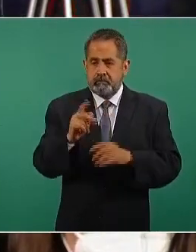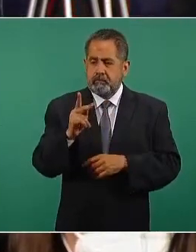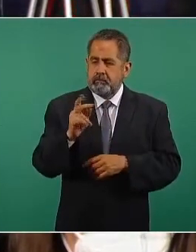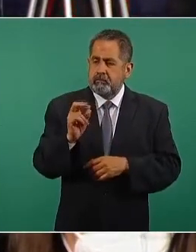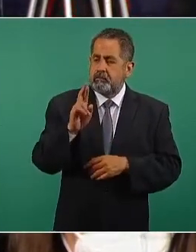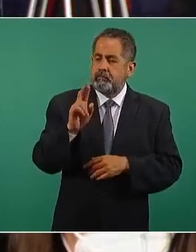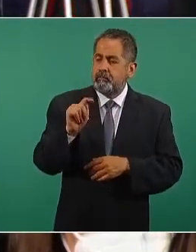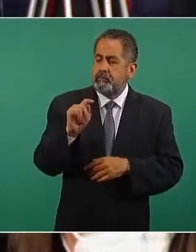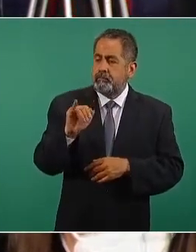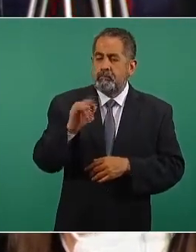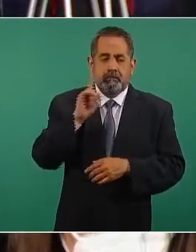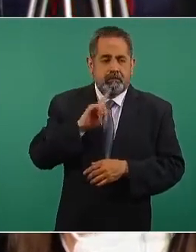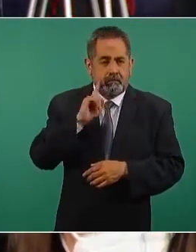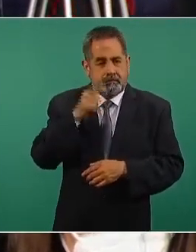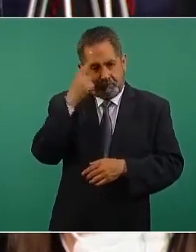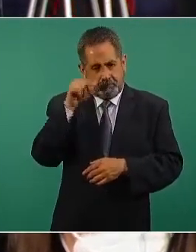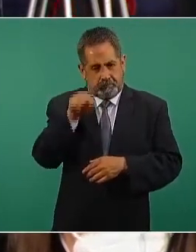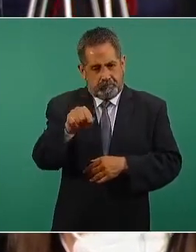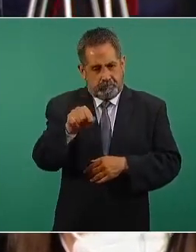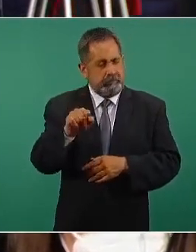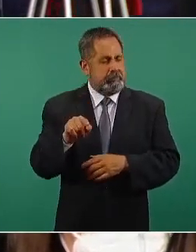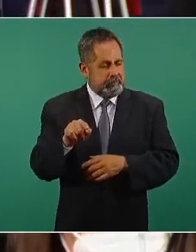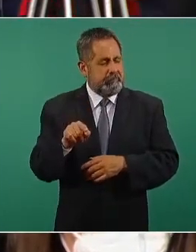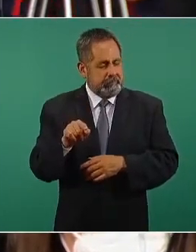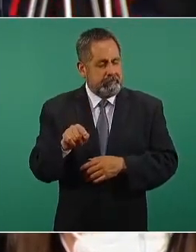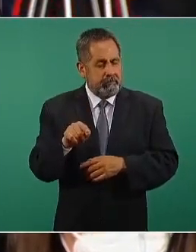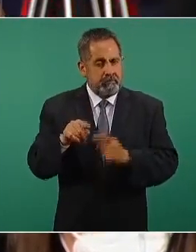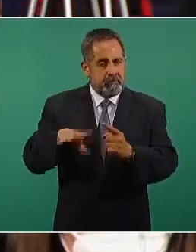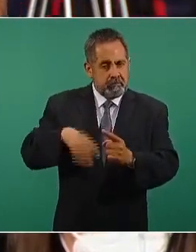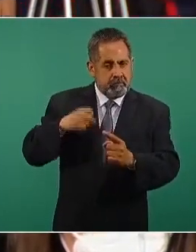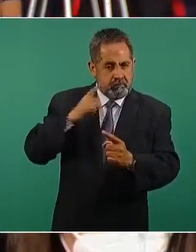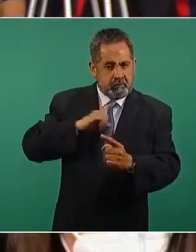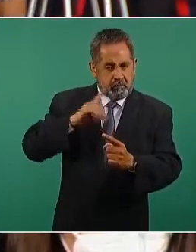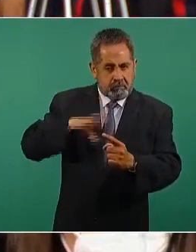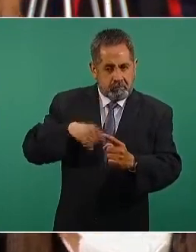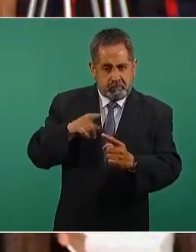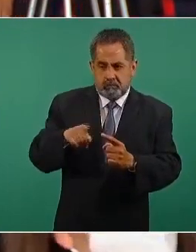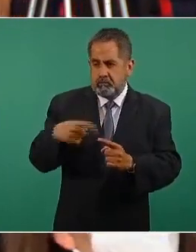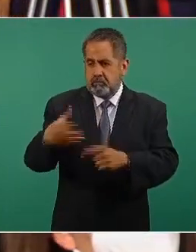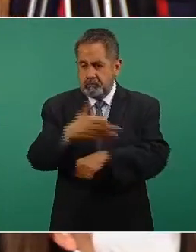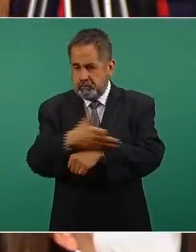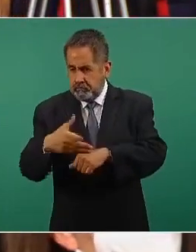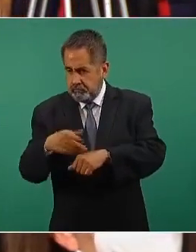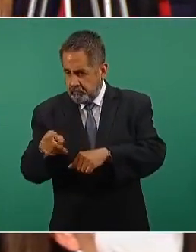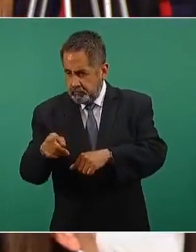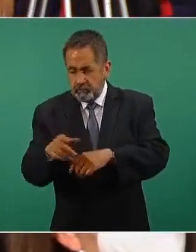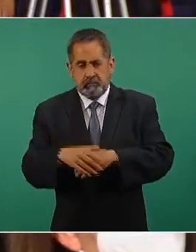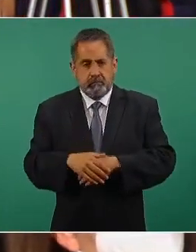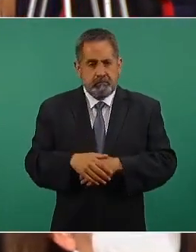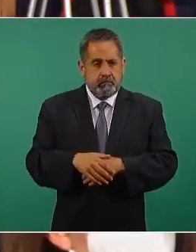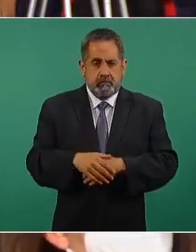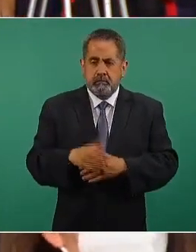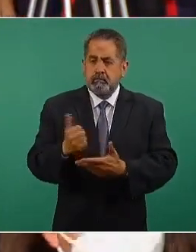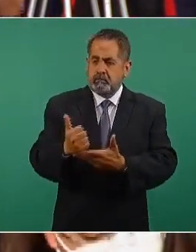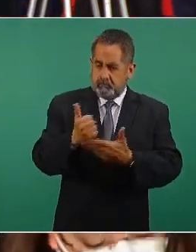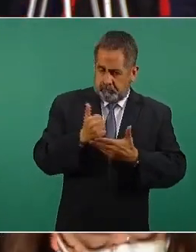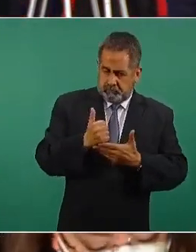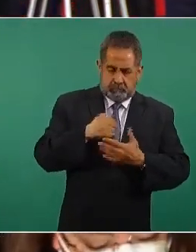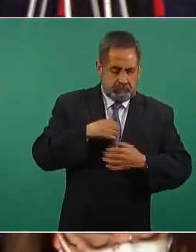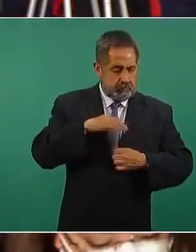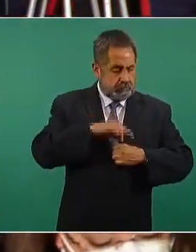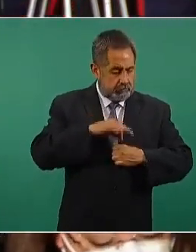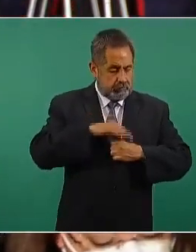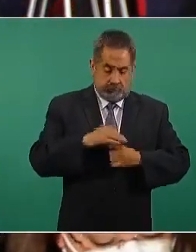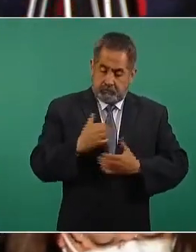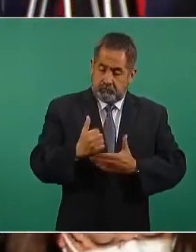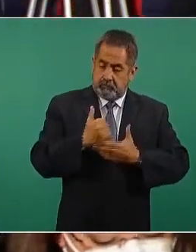Fuerte, vamos a reconocer el esfuerzo que haces cada día para apoyar a tu familia. Ayúdame a hacer realidad este programa para